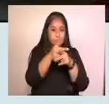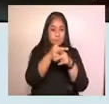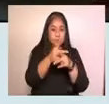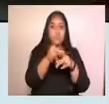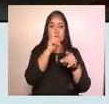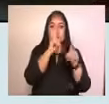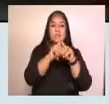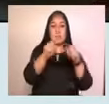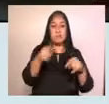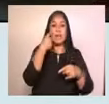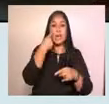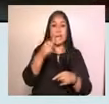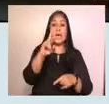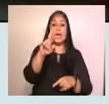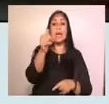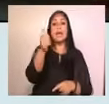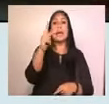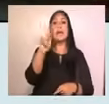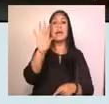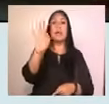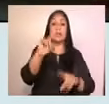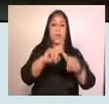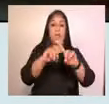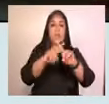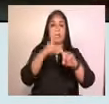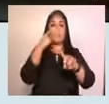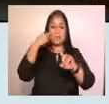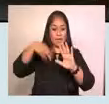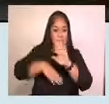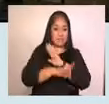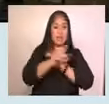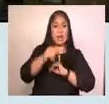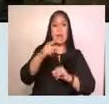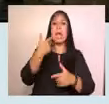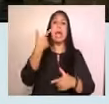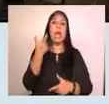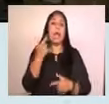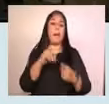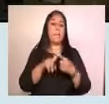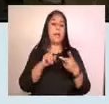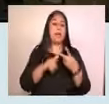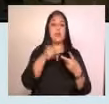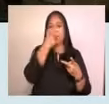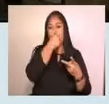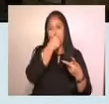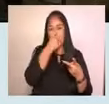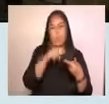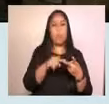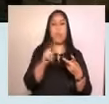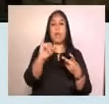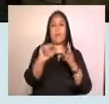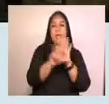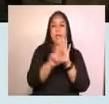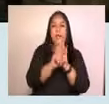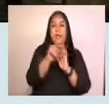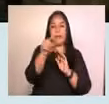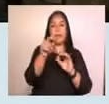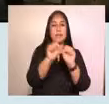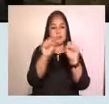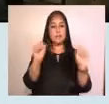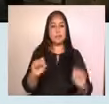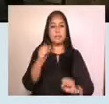aparatos de rayos X para impedir el ingreso de armas o de sustancias ilícitas, el sistema penitenciario está abriendo